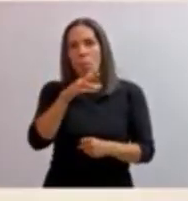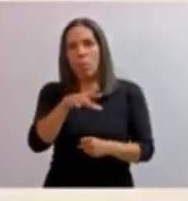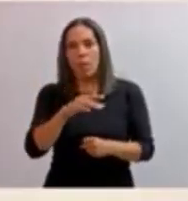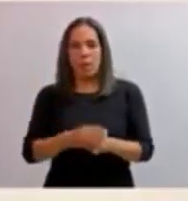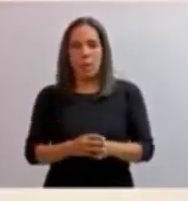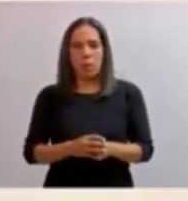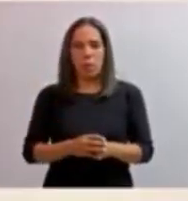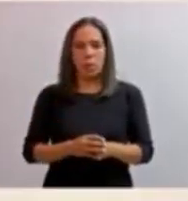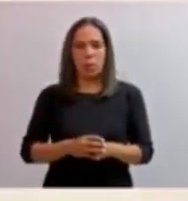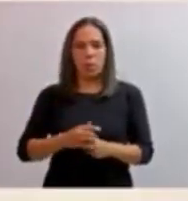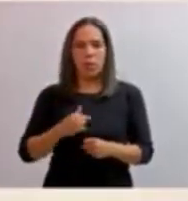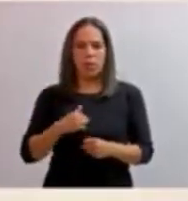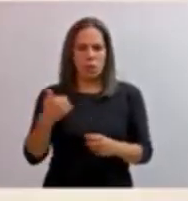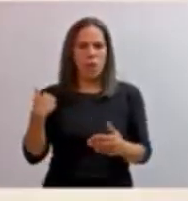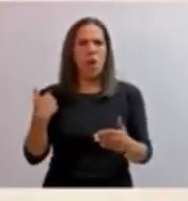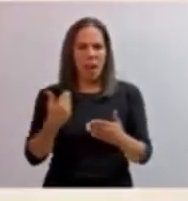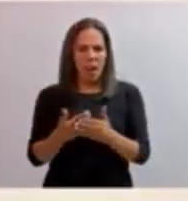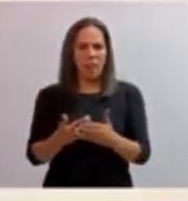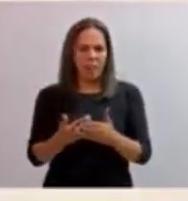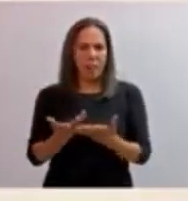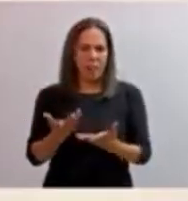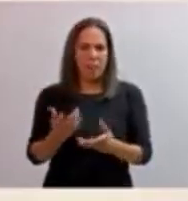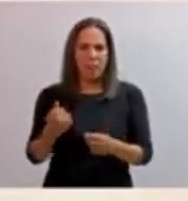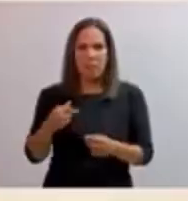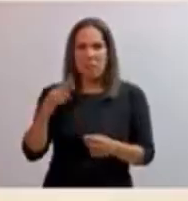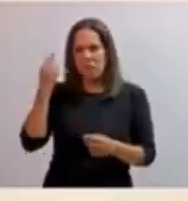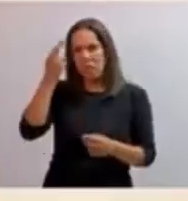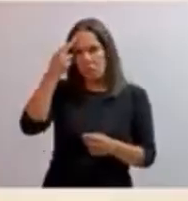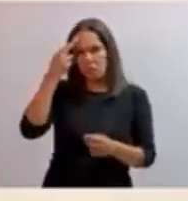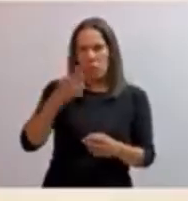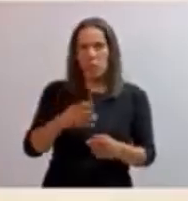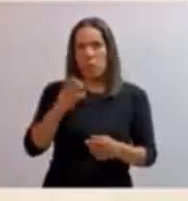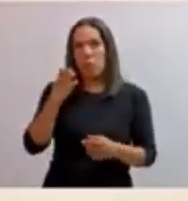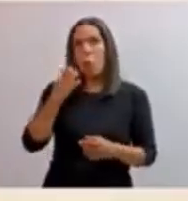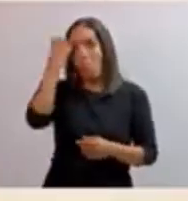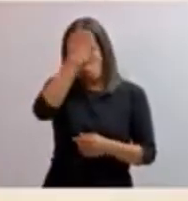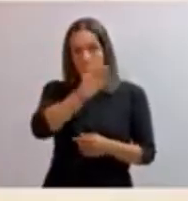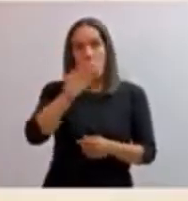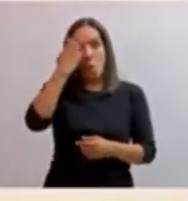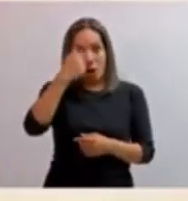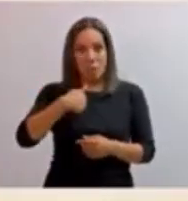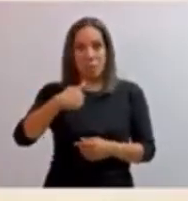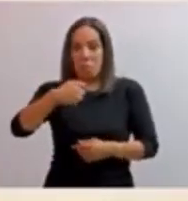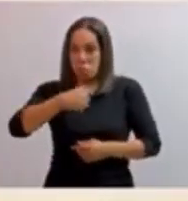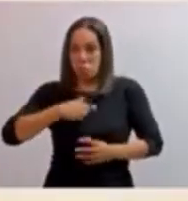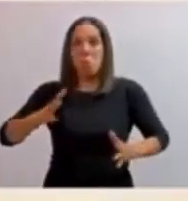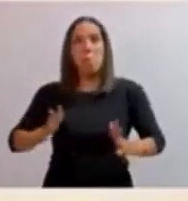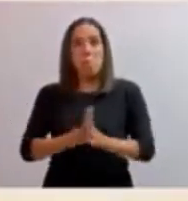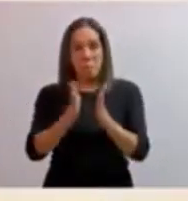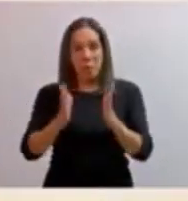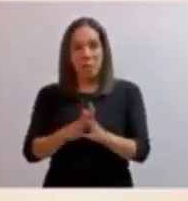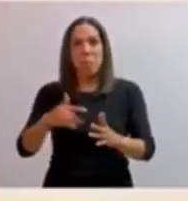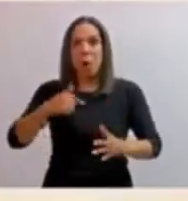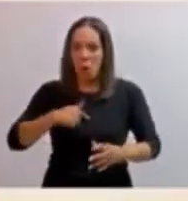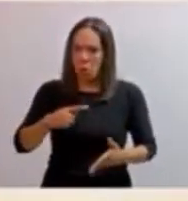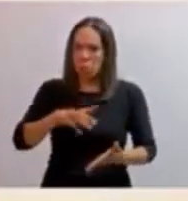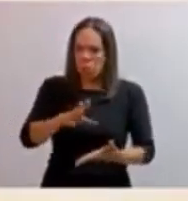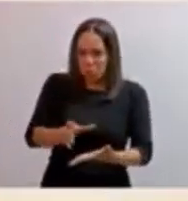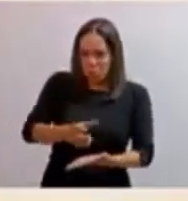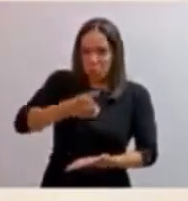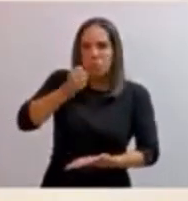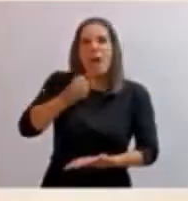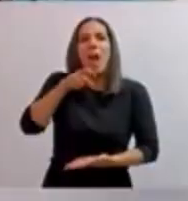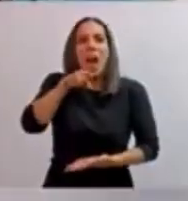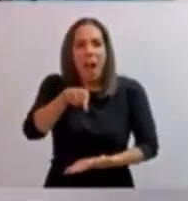que en algún momento hubo una convocatoria y un examen en el que yo participé y por eso es que ahora tengo la fortuna